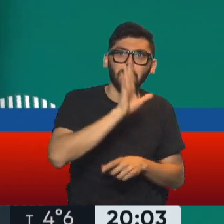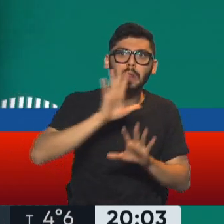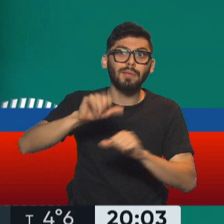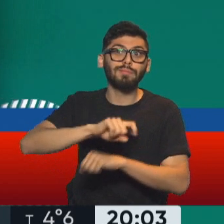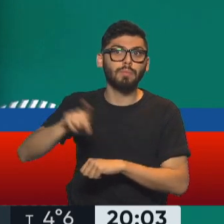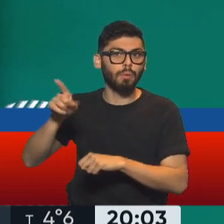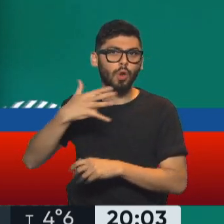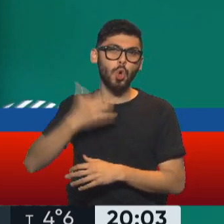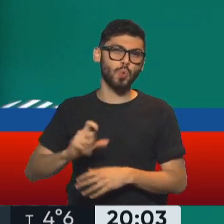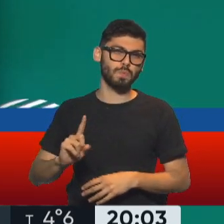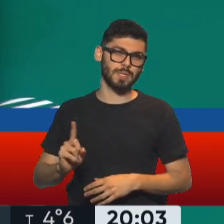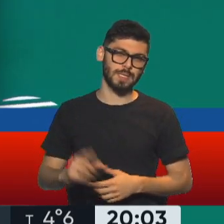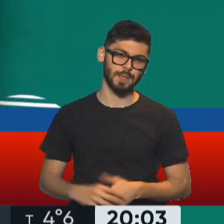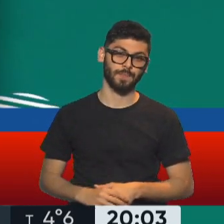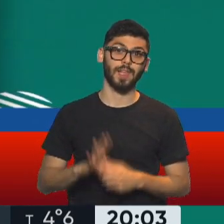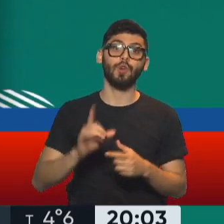de Negri.